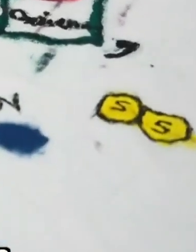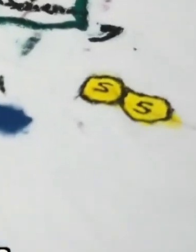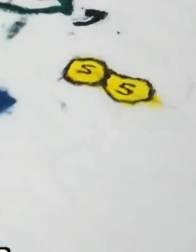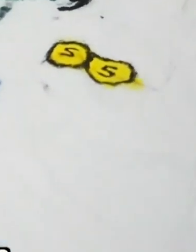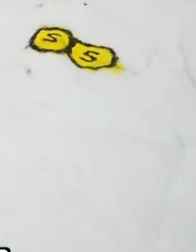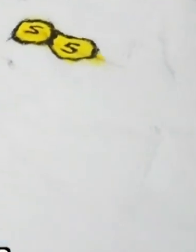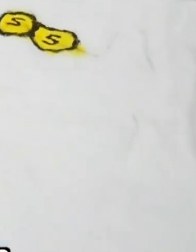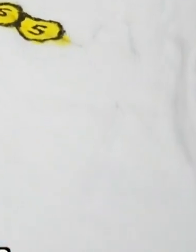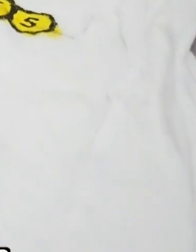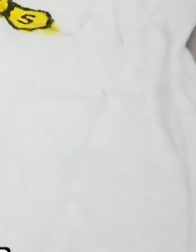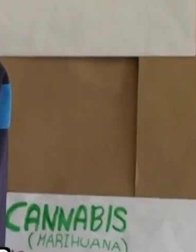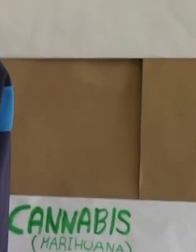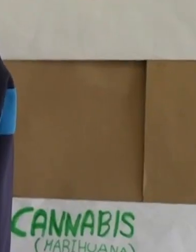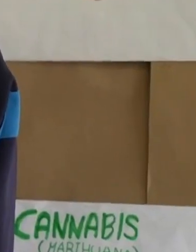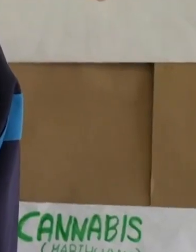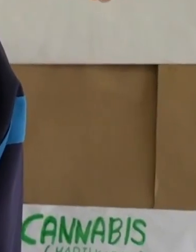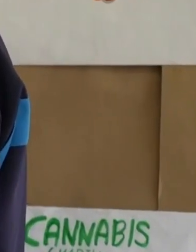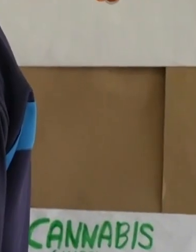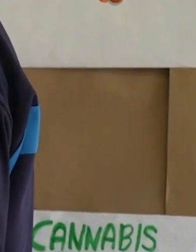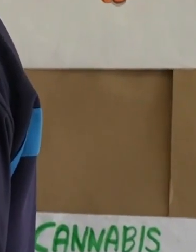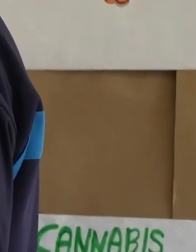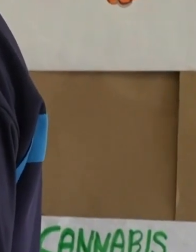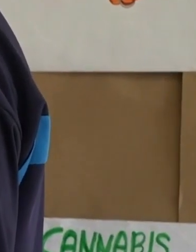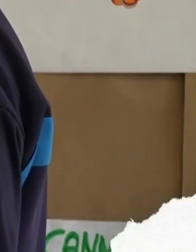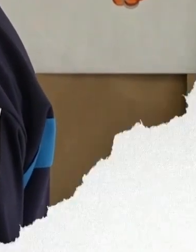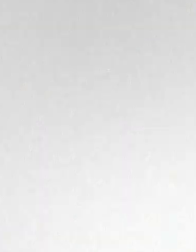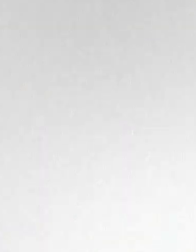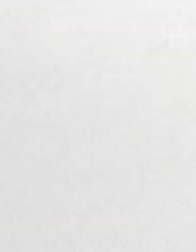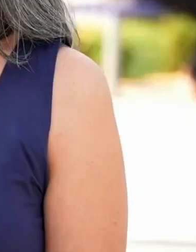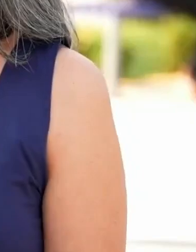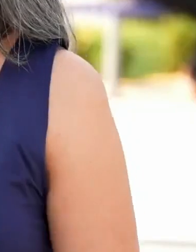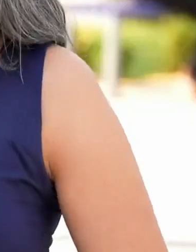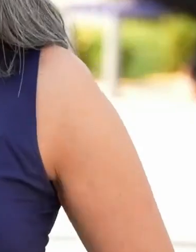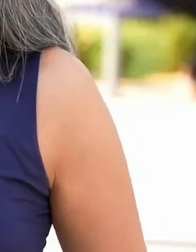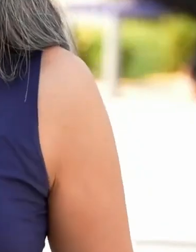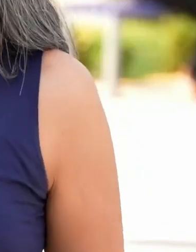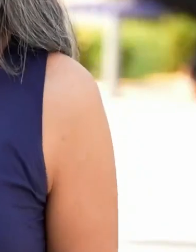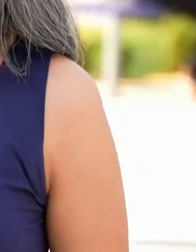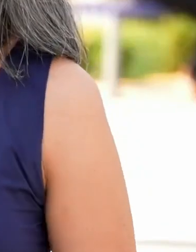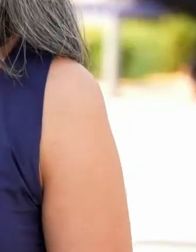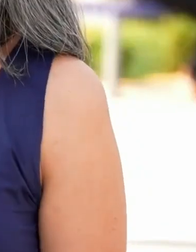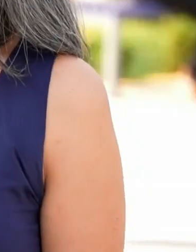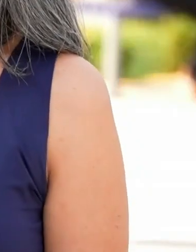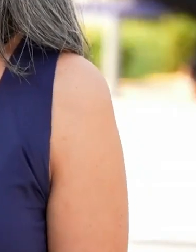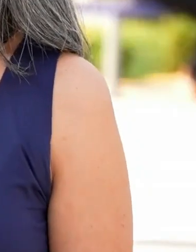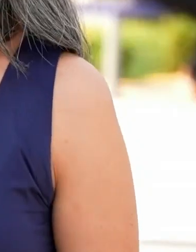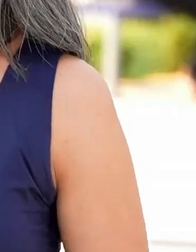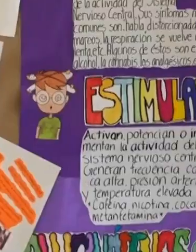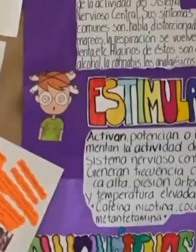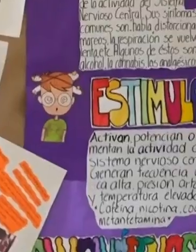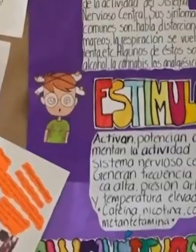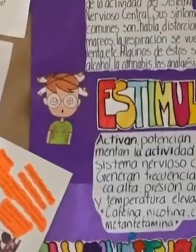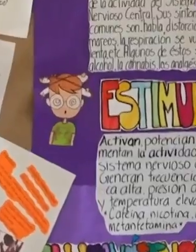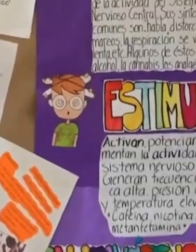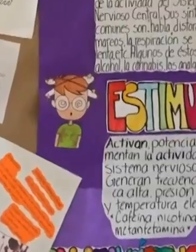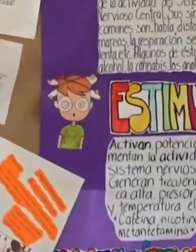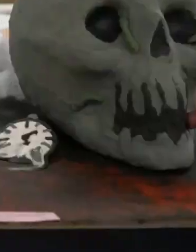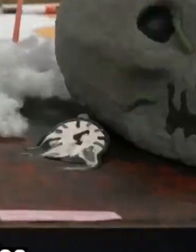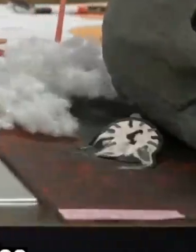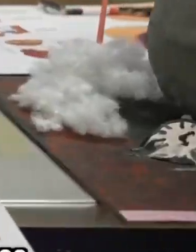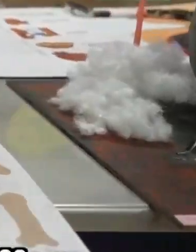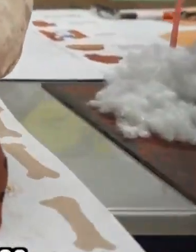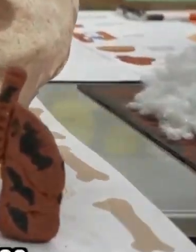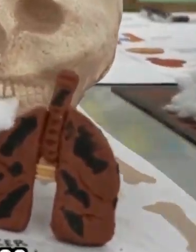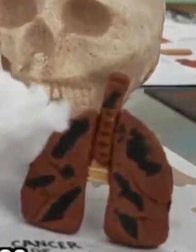yo preguntarle acerca de su escuela, de sus actividades, de sus amigos. En este caso que les dejaron tareas, estuvimos ahí al pendiente con